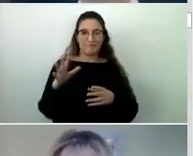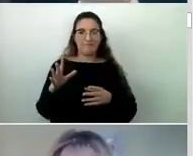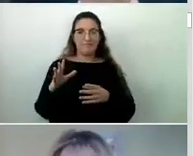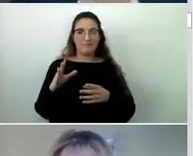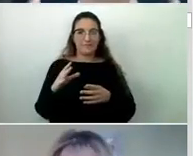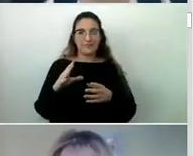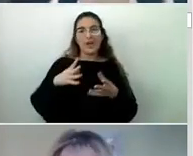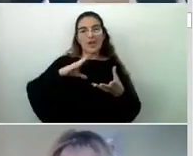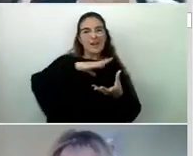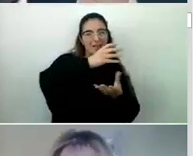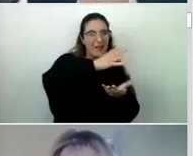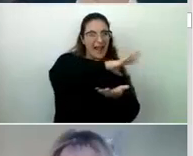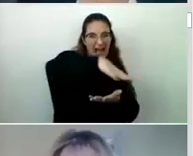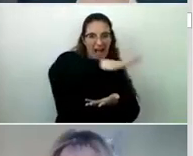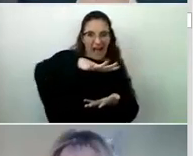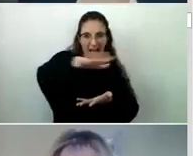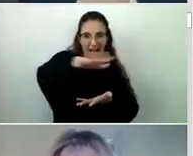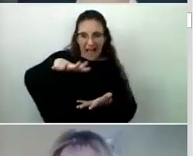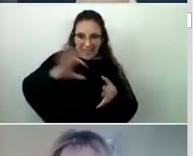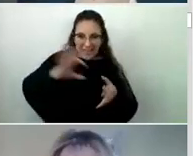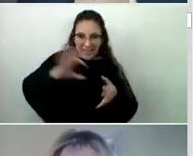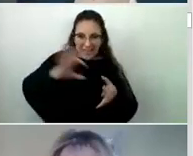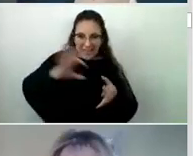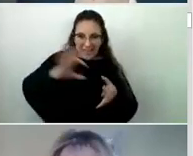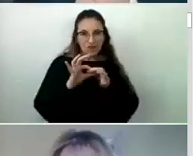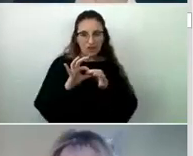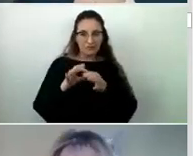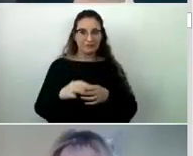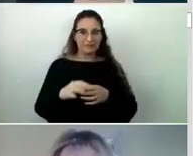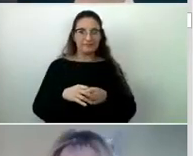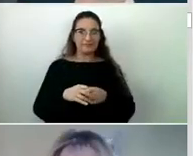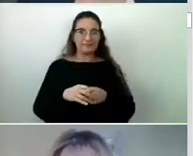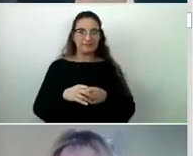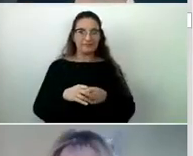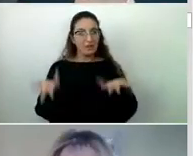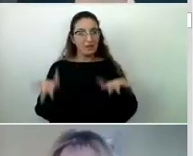pluridireccionales, que es lo que abarca el modelo social. Bueno, entonces,